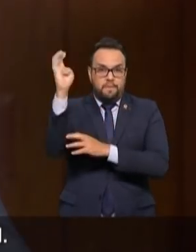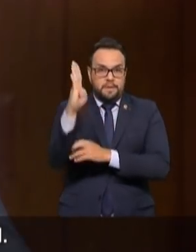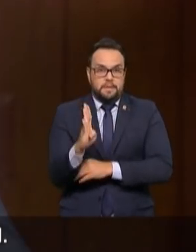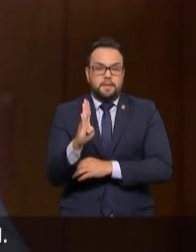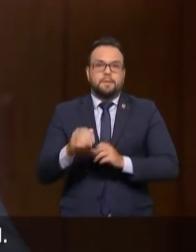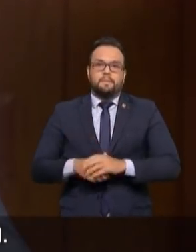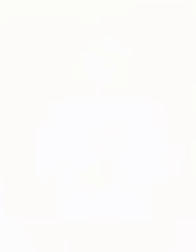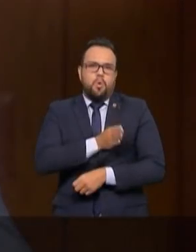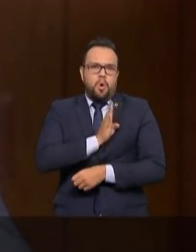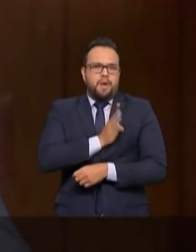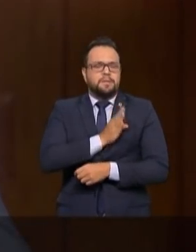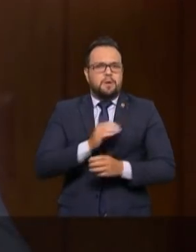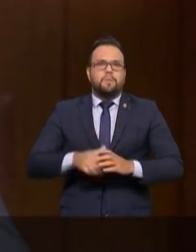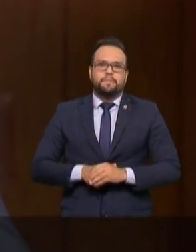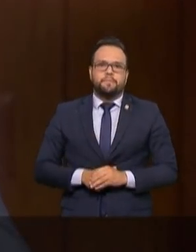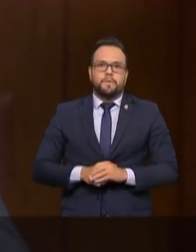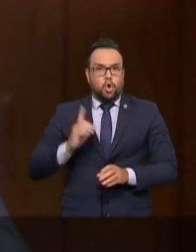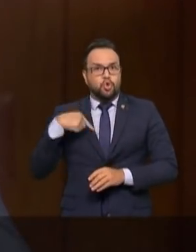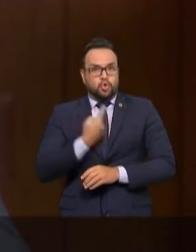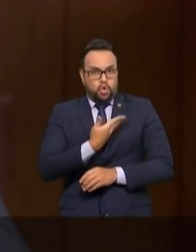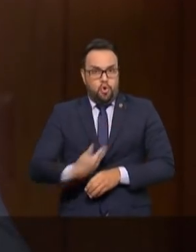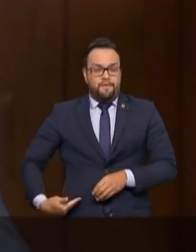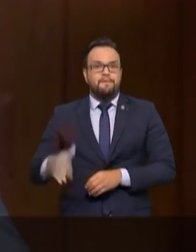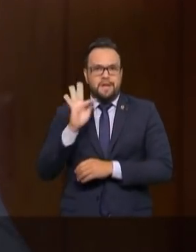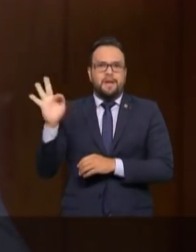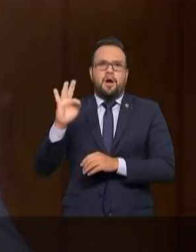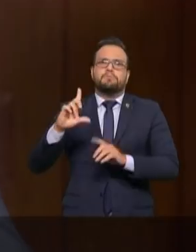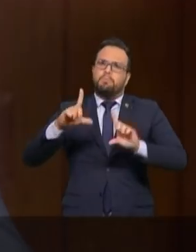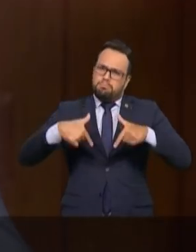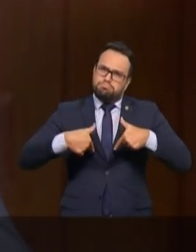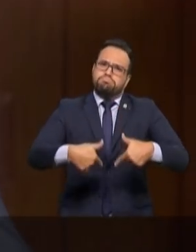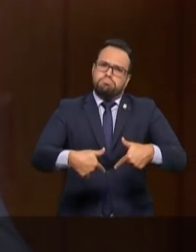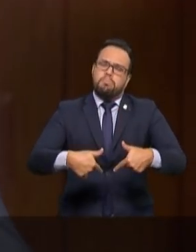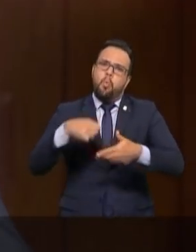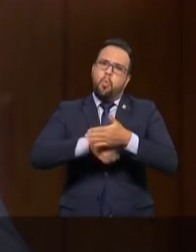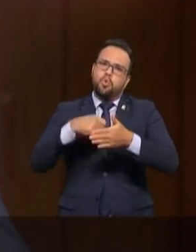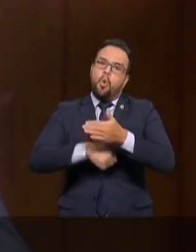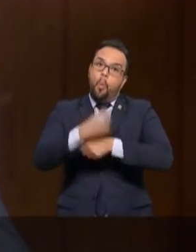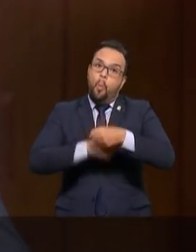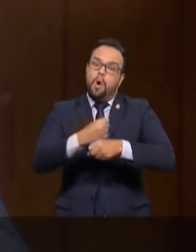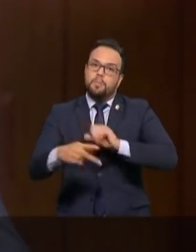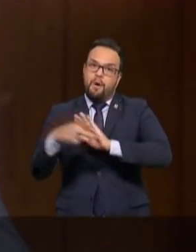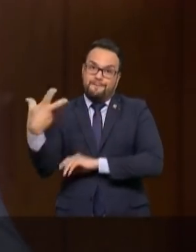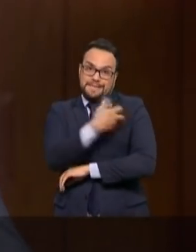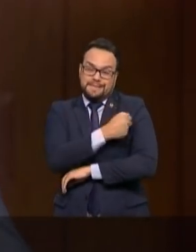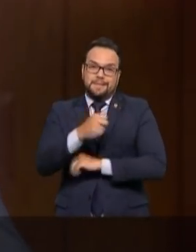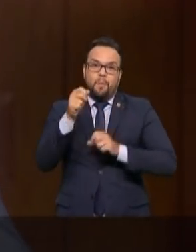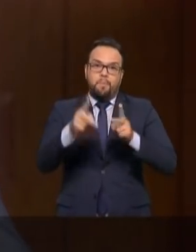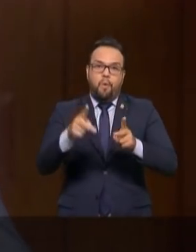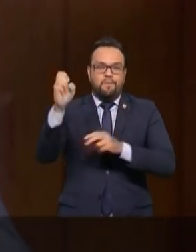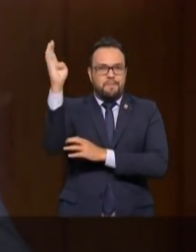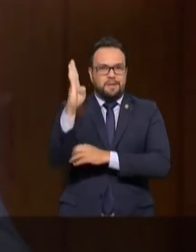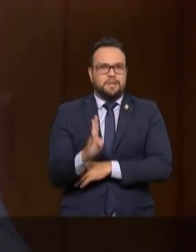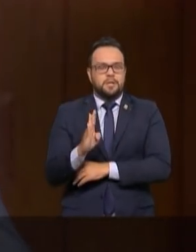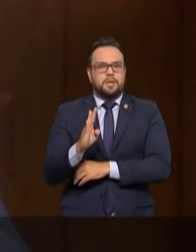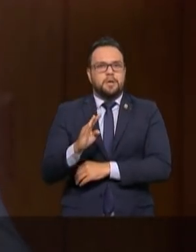vida y estamos haciendo y vamos a hacer de 2021 el año de la vacunación de los brasileños somos incansables en la